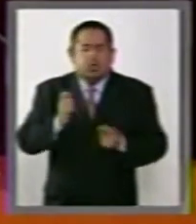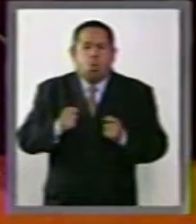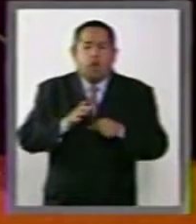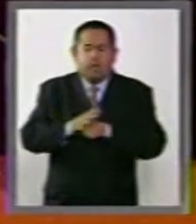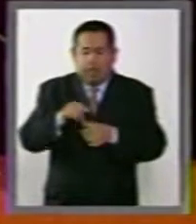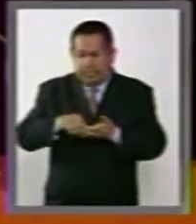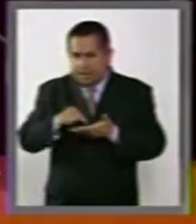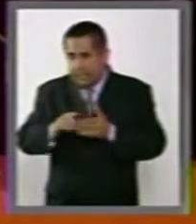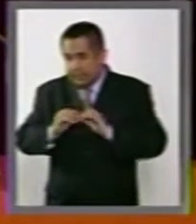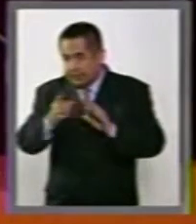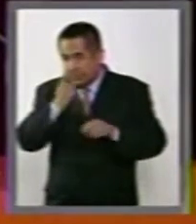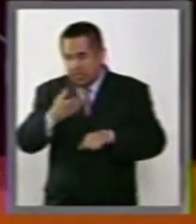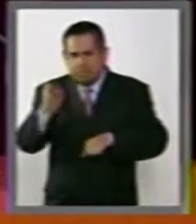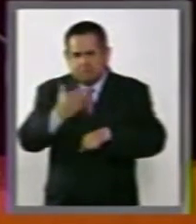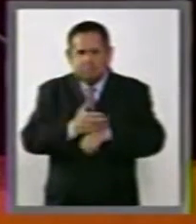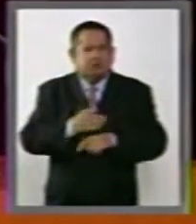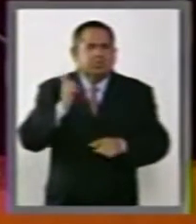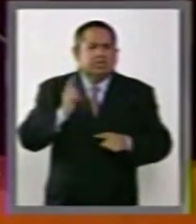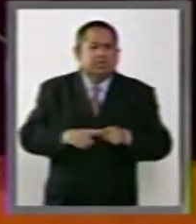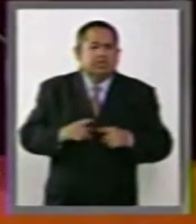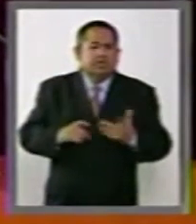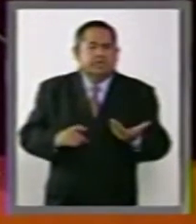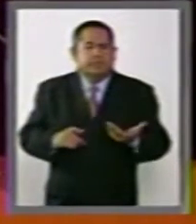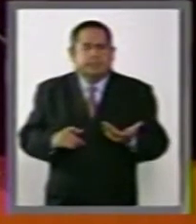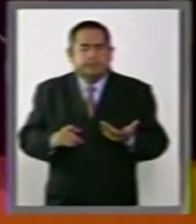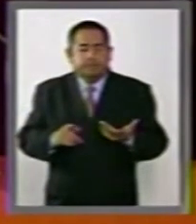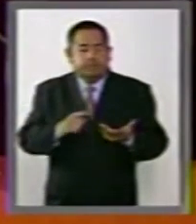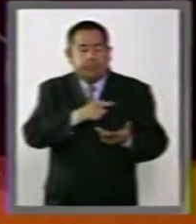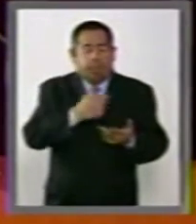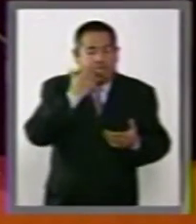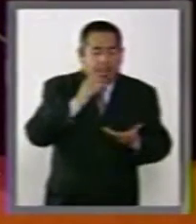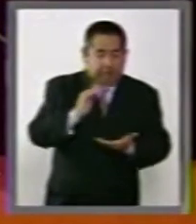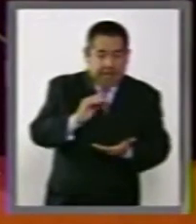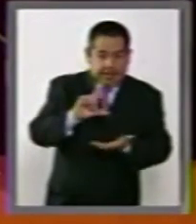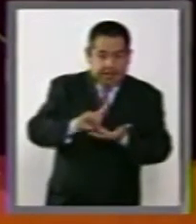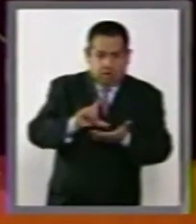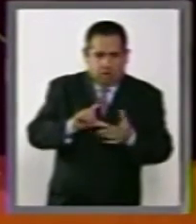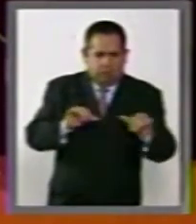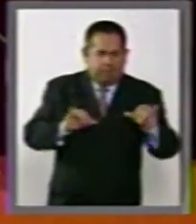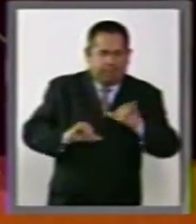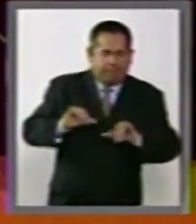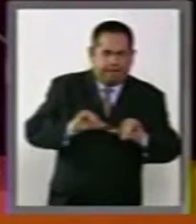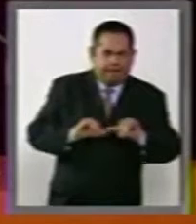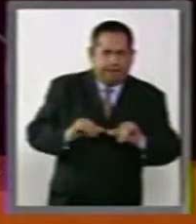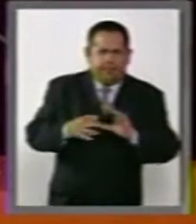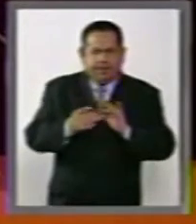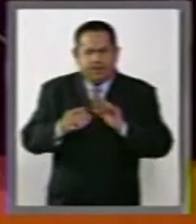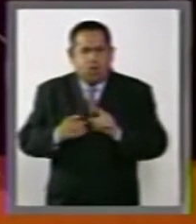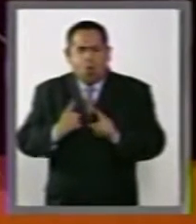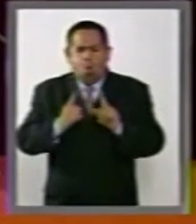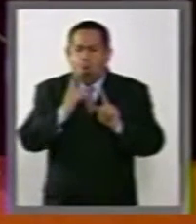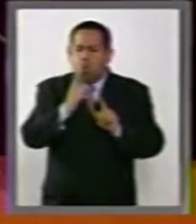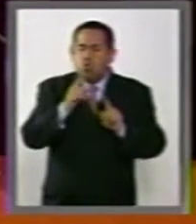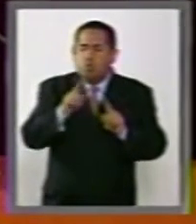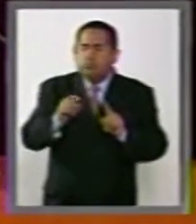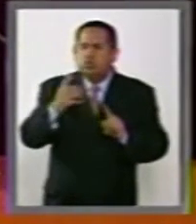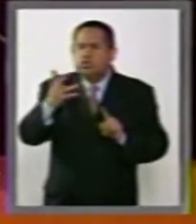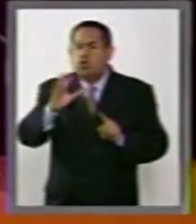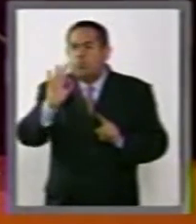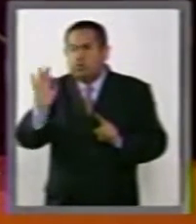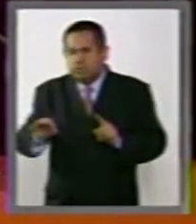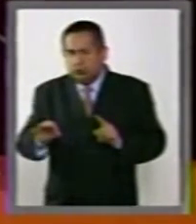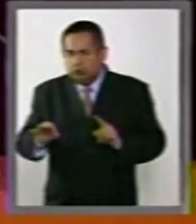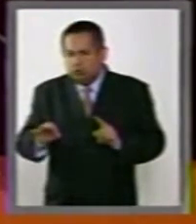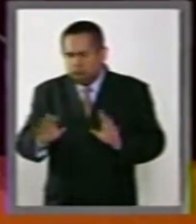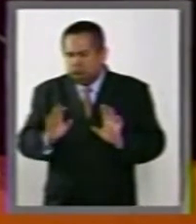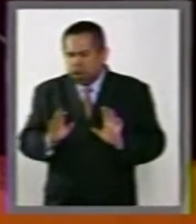penalización cuando se alterara, en efecto decía, más del 1.5% a